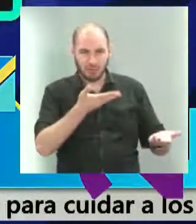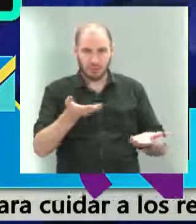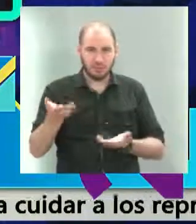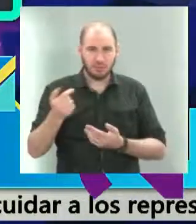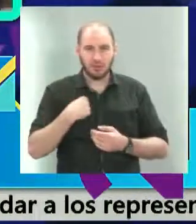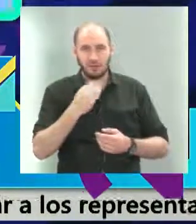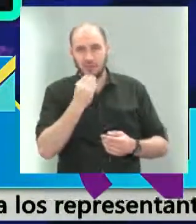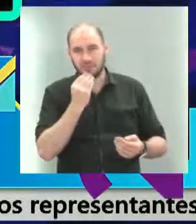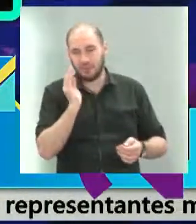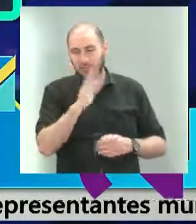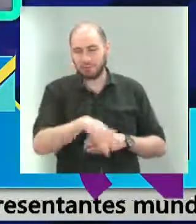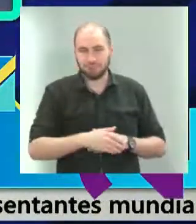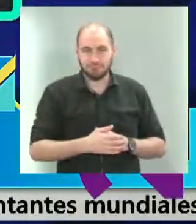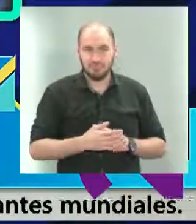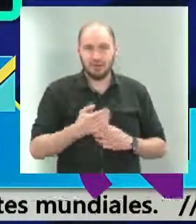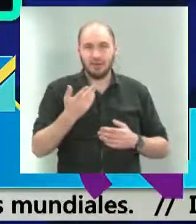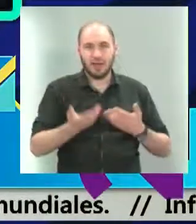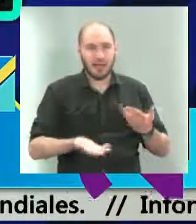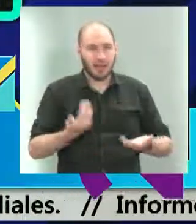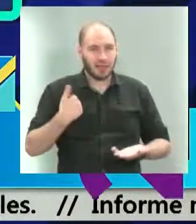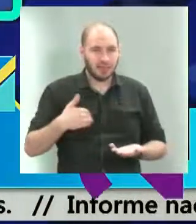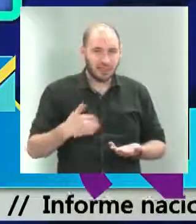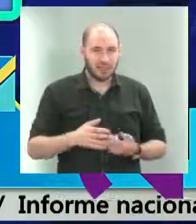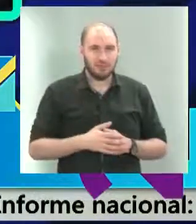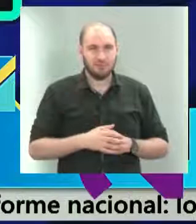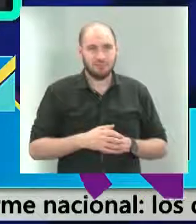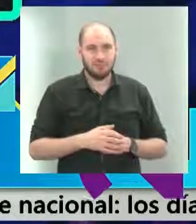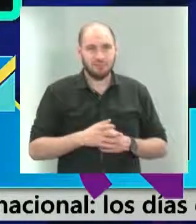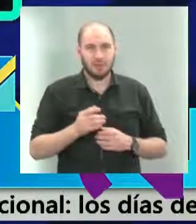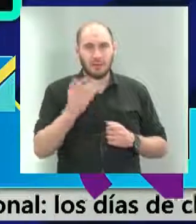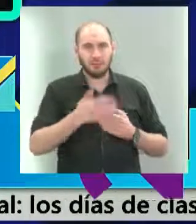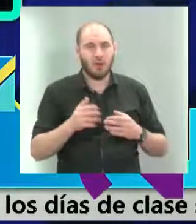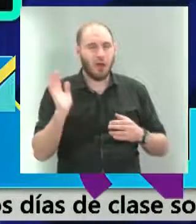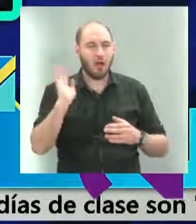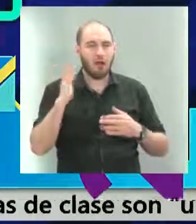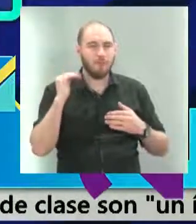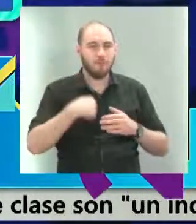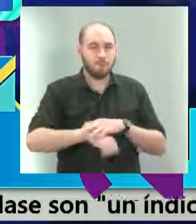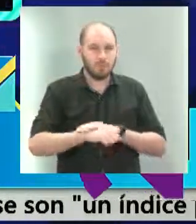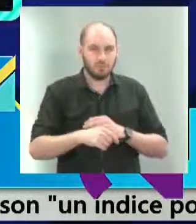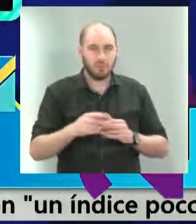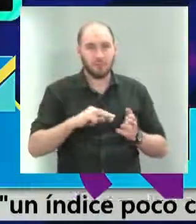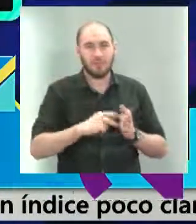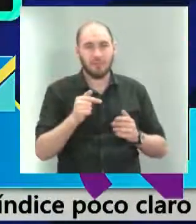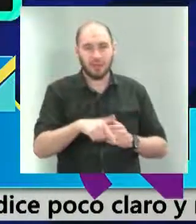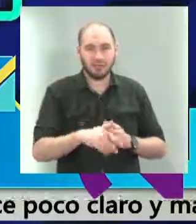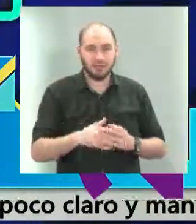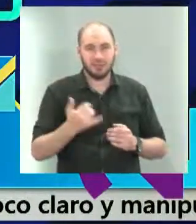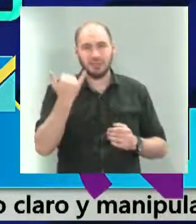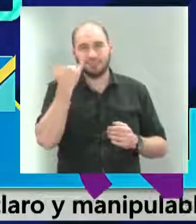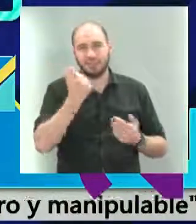vista gorda, qué lindo Argentina, y nos hacemos los hinchas de fútbol. Claro, pasa esto y ya es